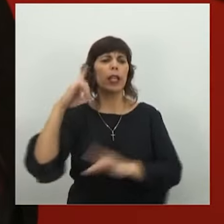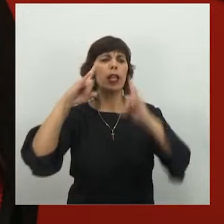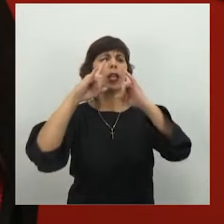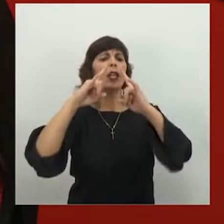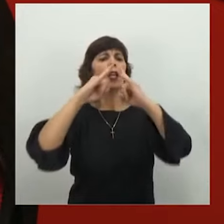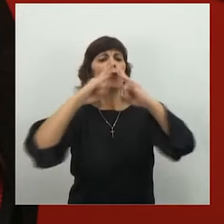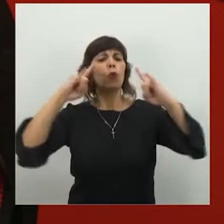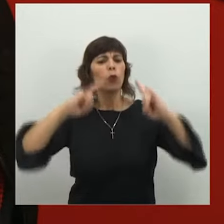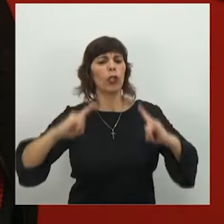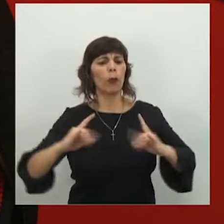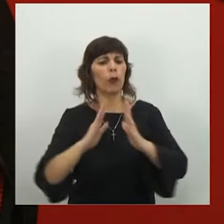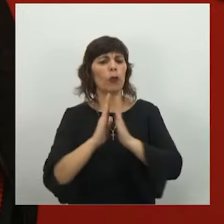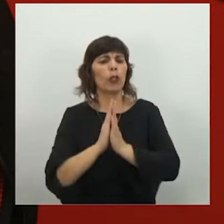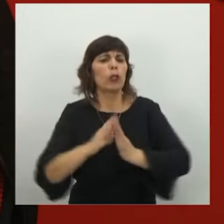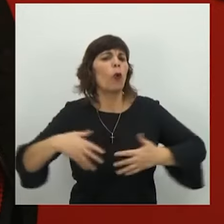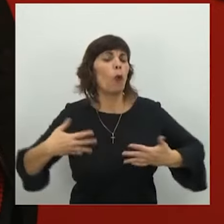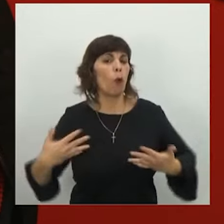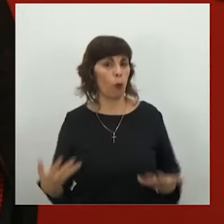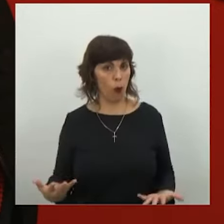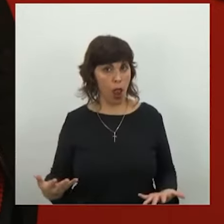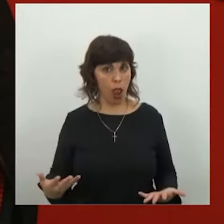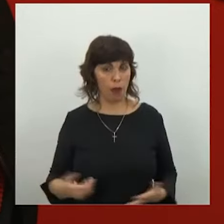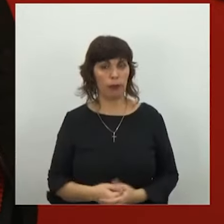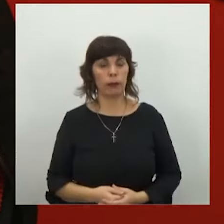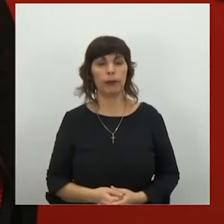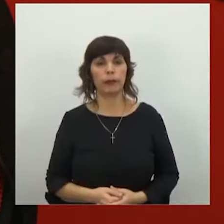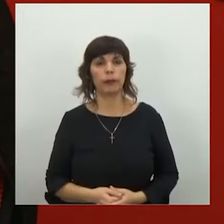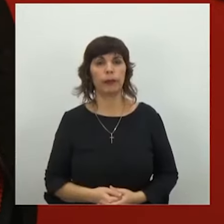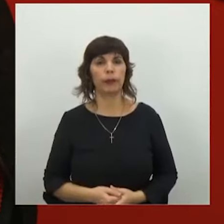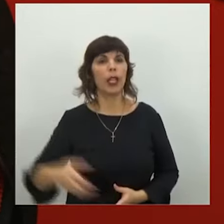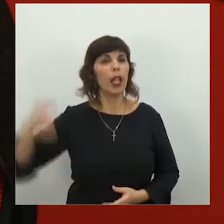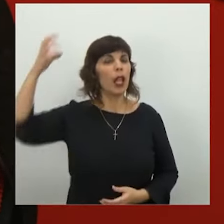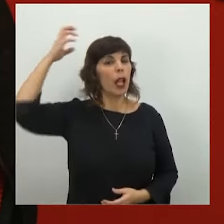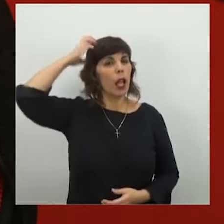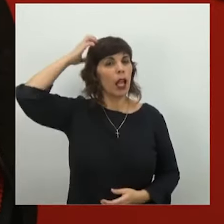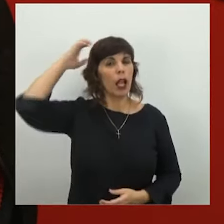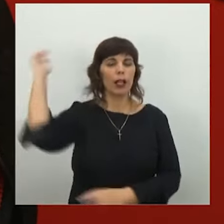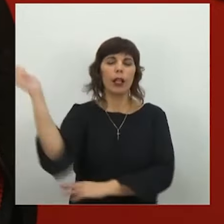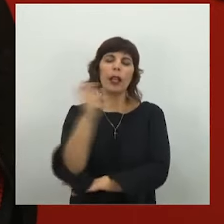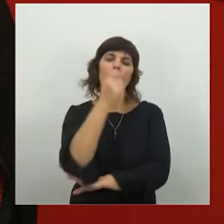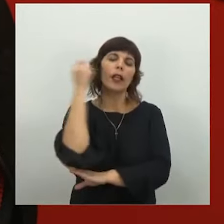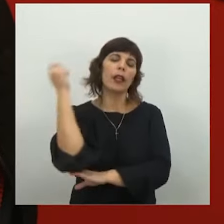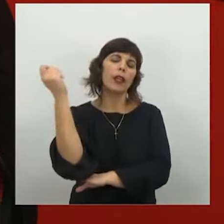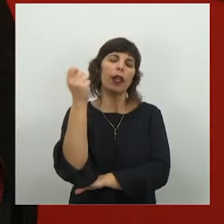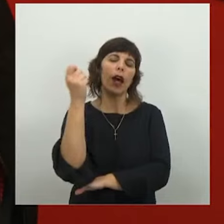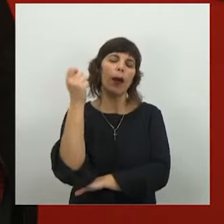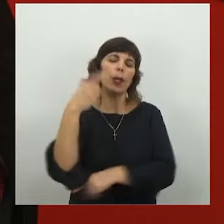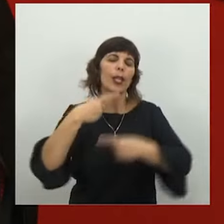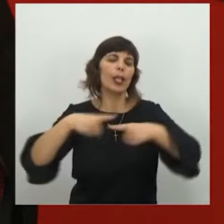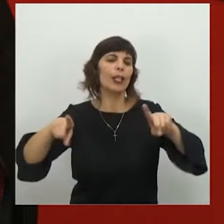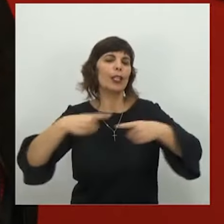que David tiene salmos para el templo, pero el templo todavía no